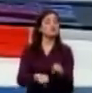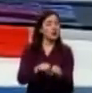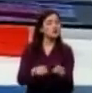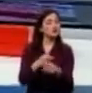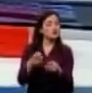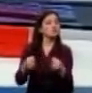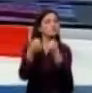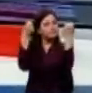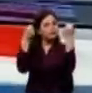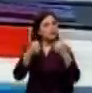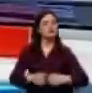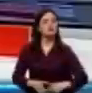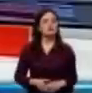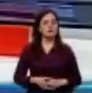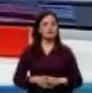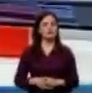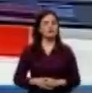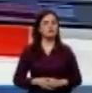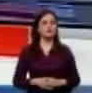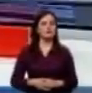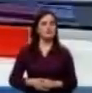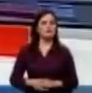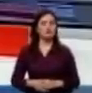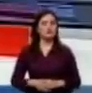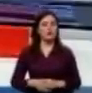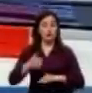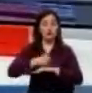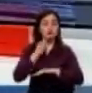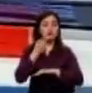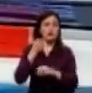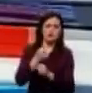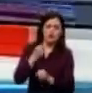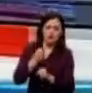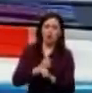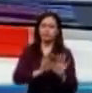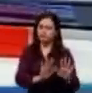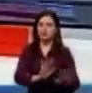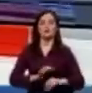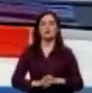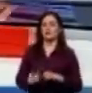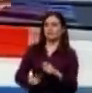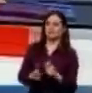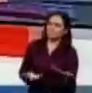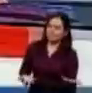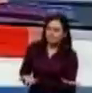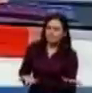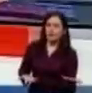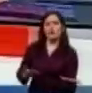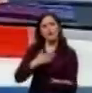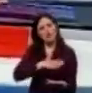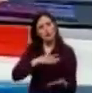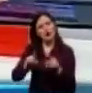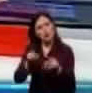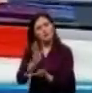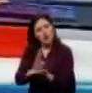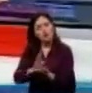un sinnúmero de accidentes y problemas en los automotores. Bueno, las autoridades ya están trabajando en ellos, pero la ciudadanía pide que tomen en cuenta